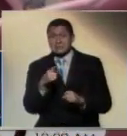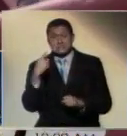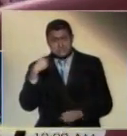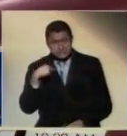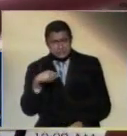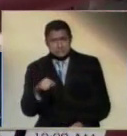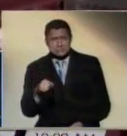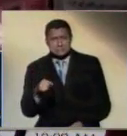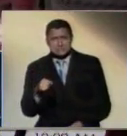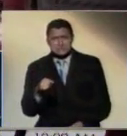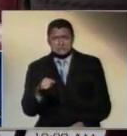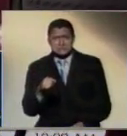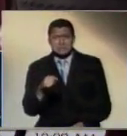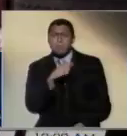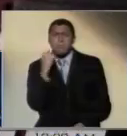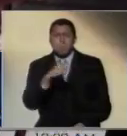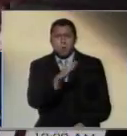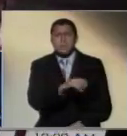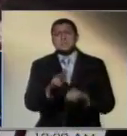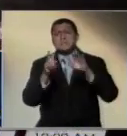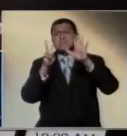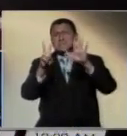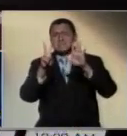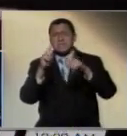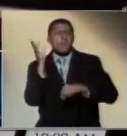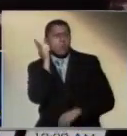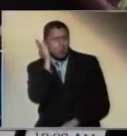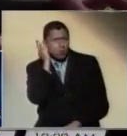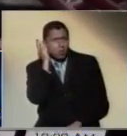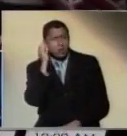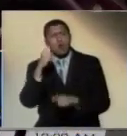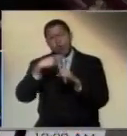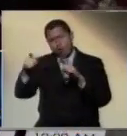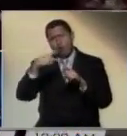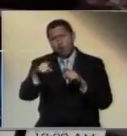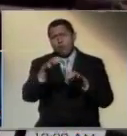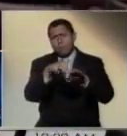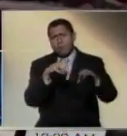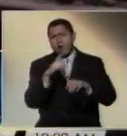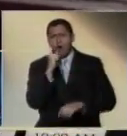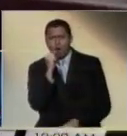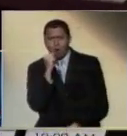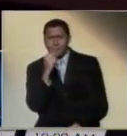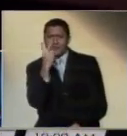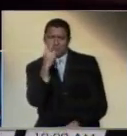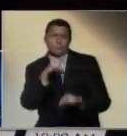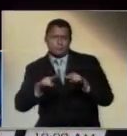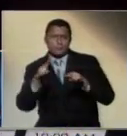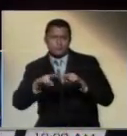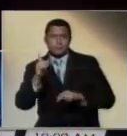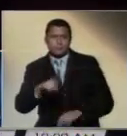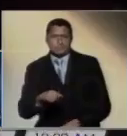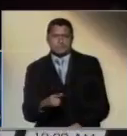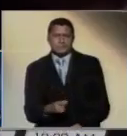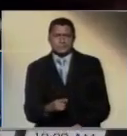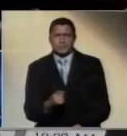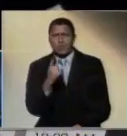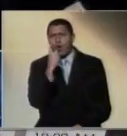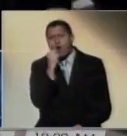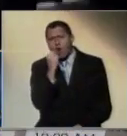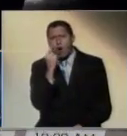tuvimos, entre los fallecidos tenemos 7 femeninas y los demás son masculinos, de los cuales hay 2 menores, tanto una femenina